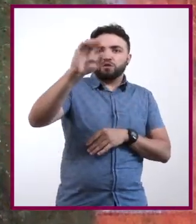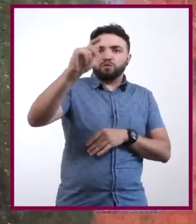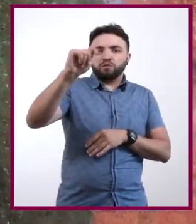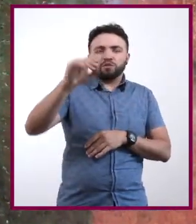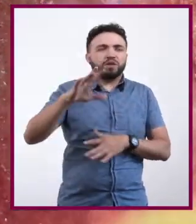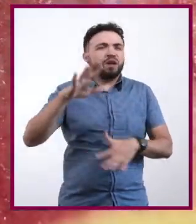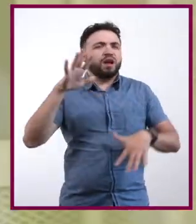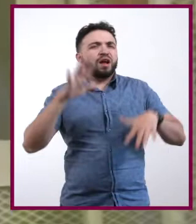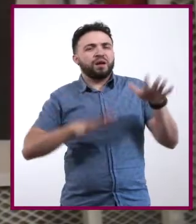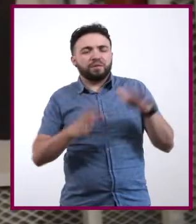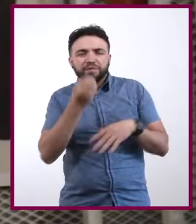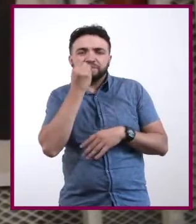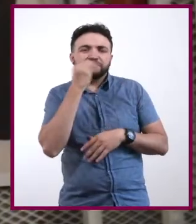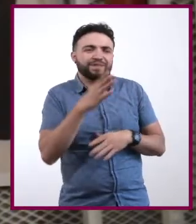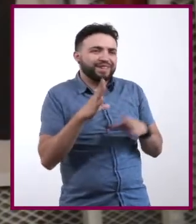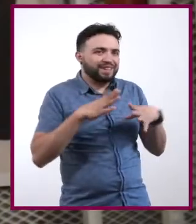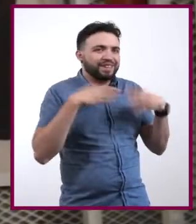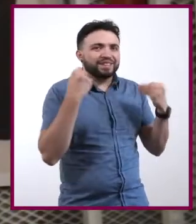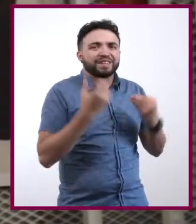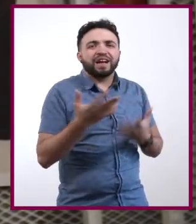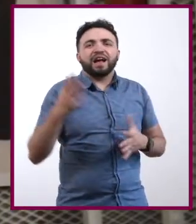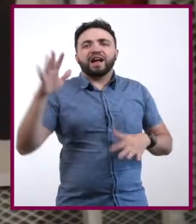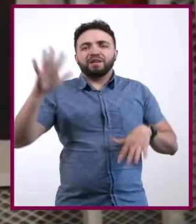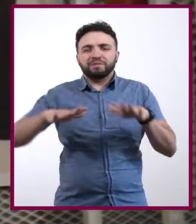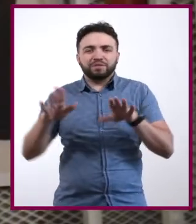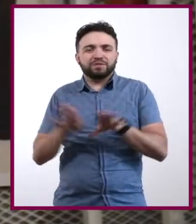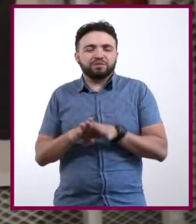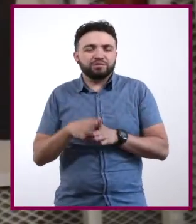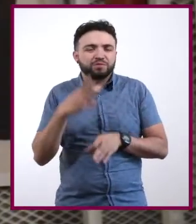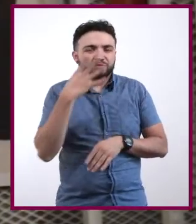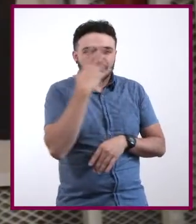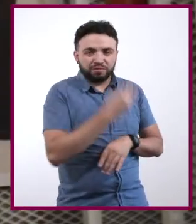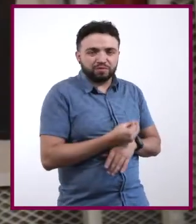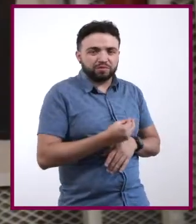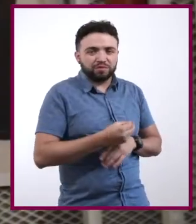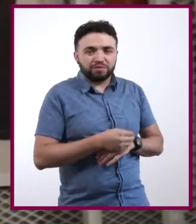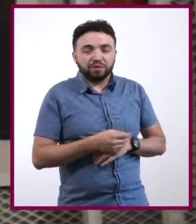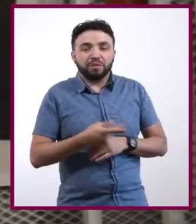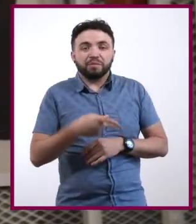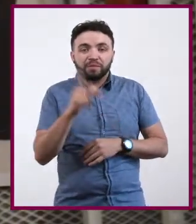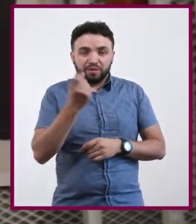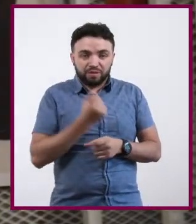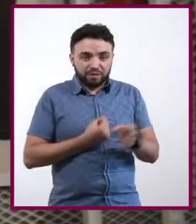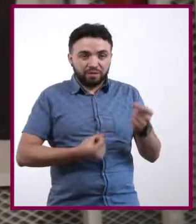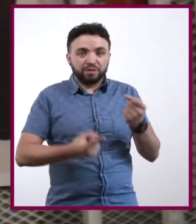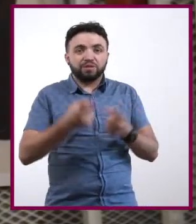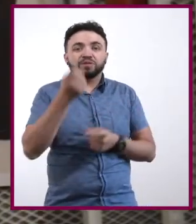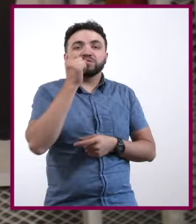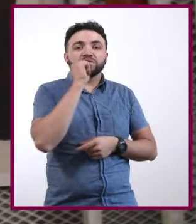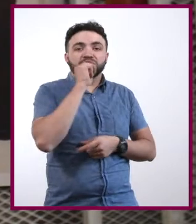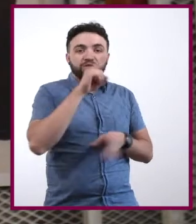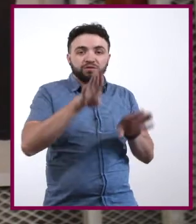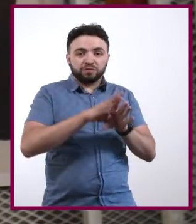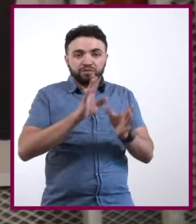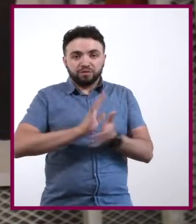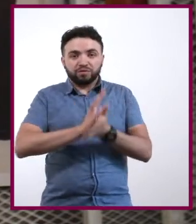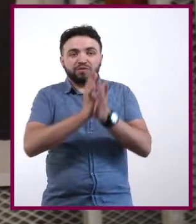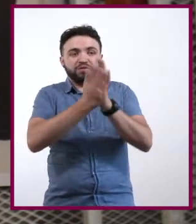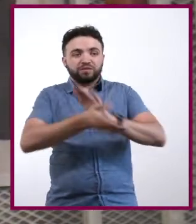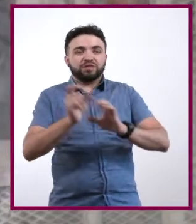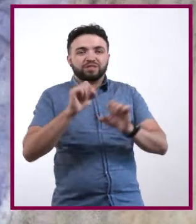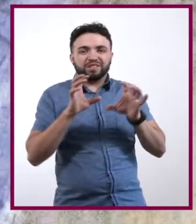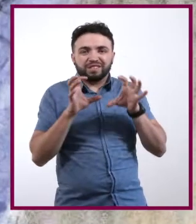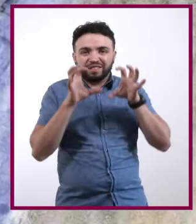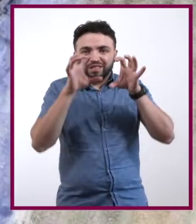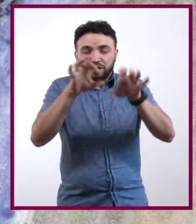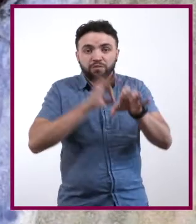son simpáticos, a veces son muy bellos, a veces son entrañables, pero al mismo tiempo también se convierten en fieras